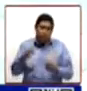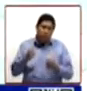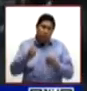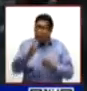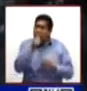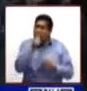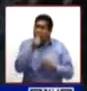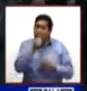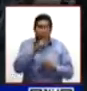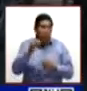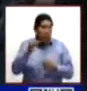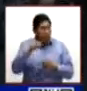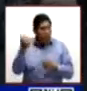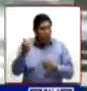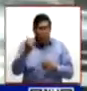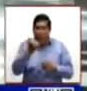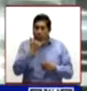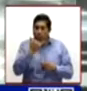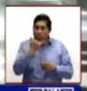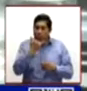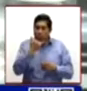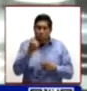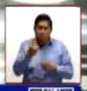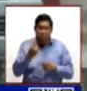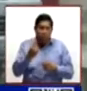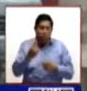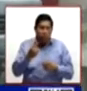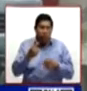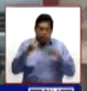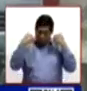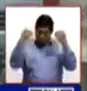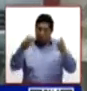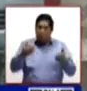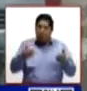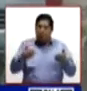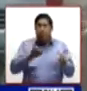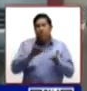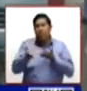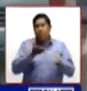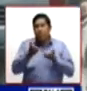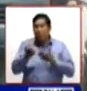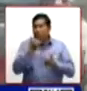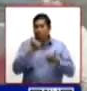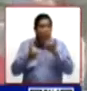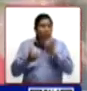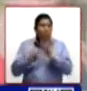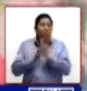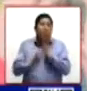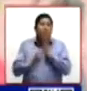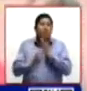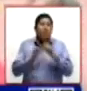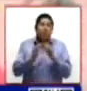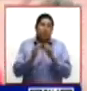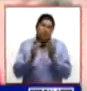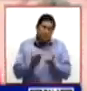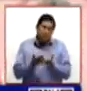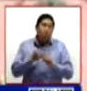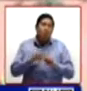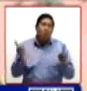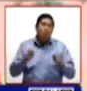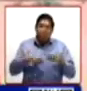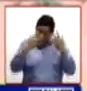particular y el otro que era un minibús que presta el servicio de bus escolar.